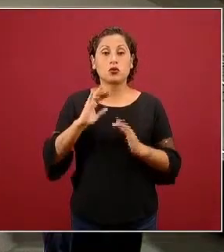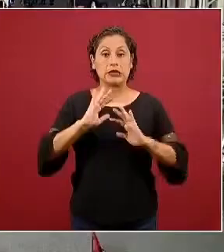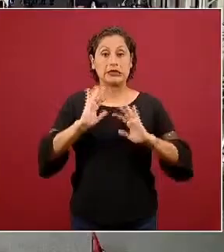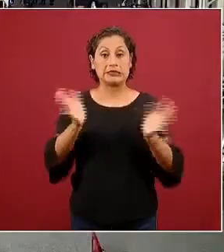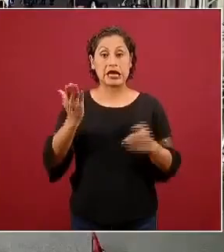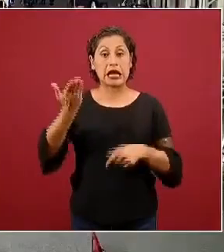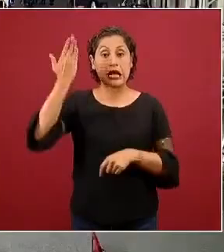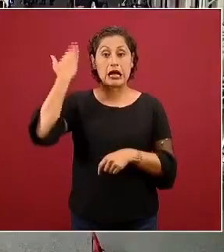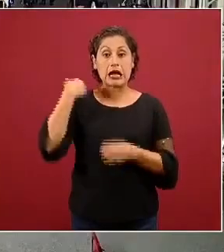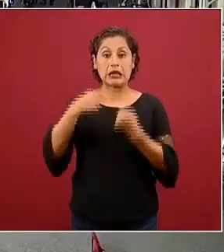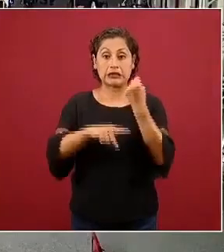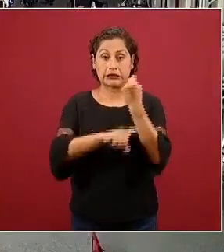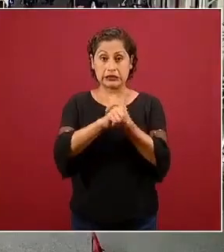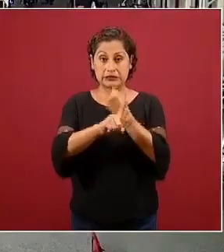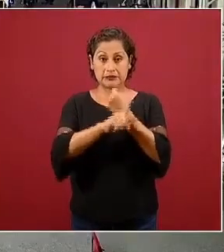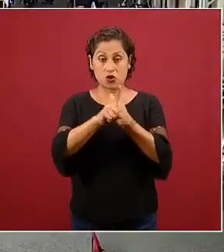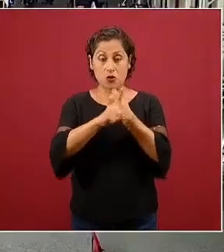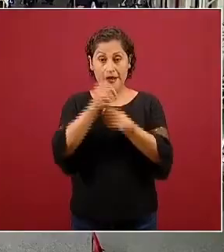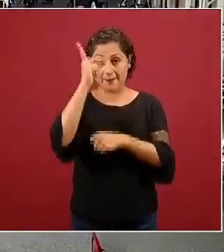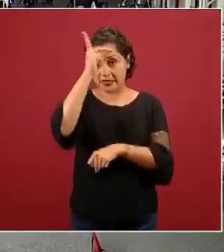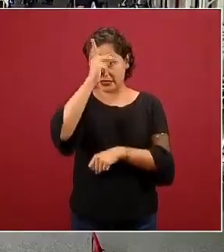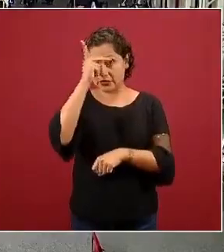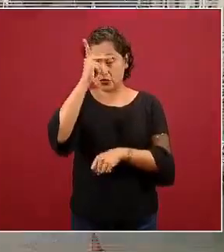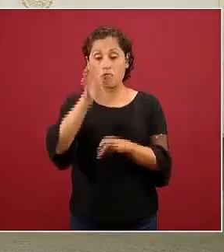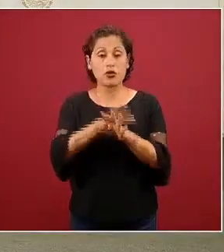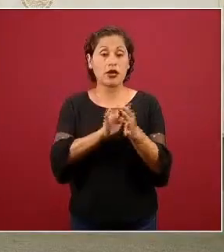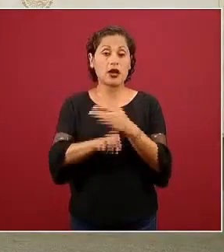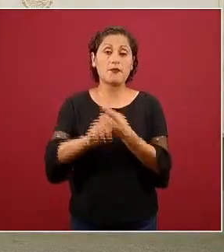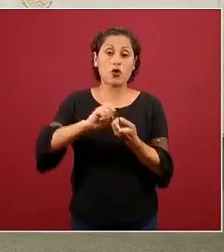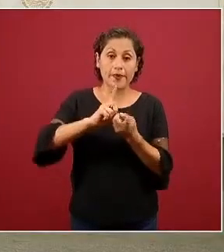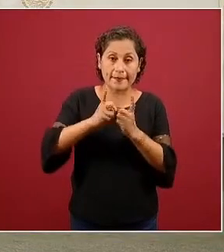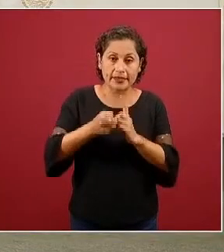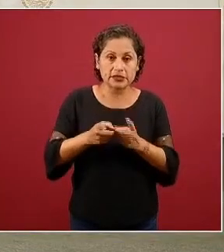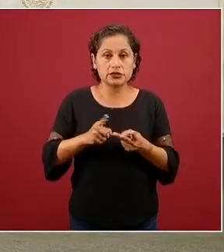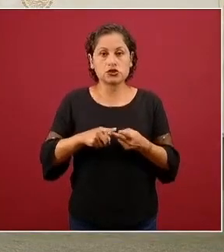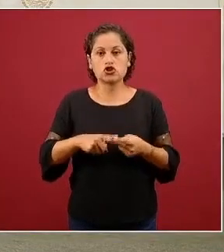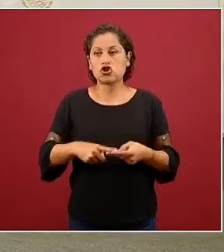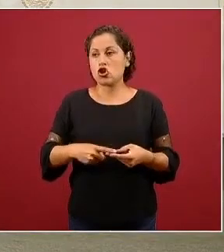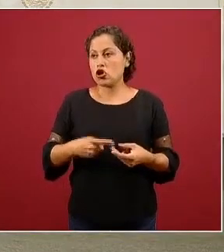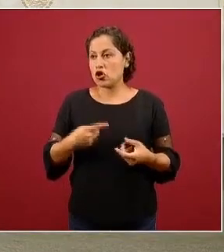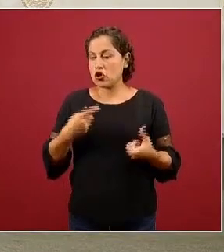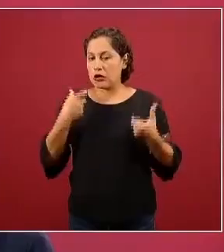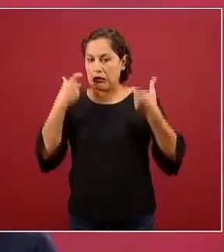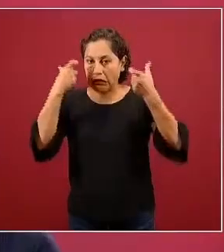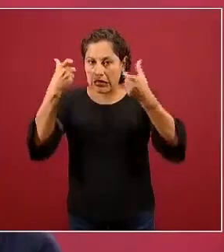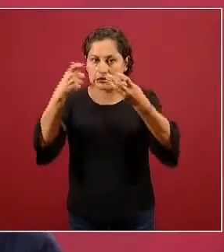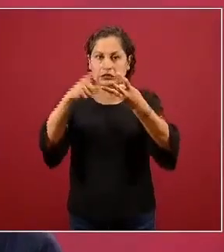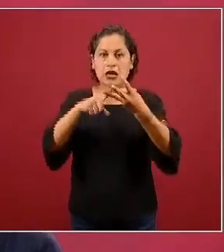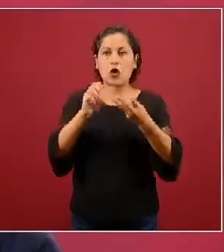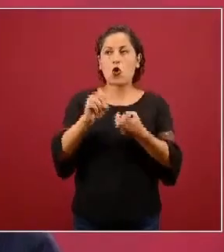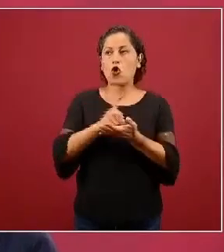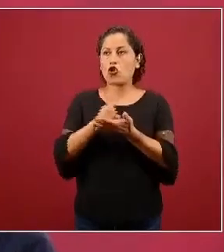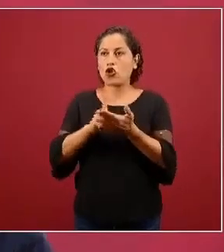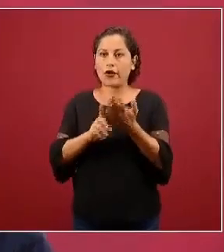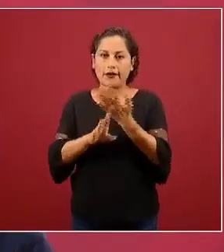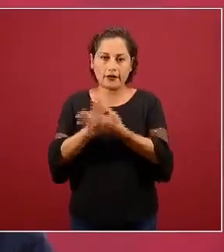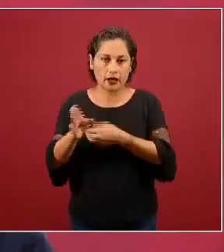los problemas en salud mental, como depresión, como ansiedad, como trastorno por consumo de sustancias,